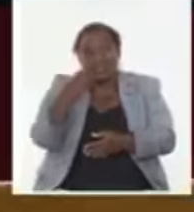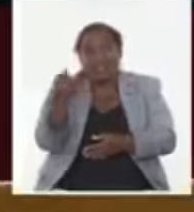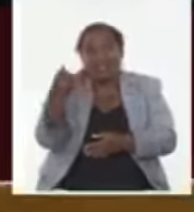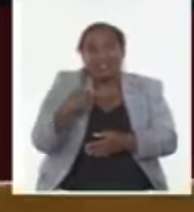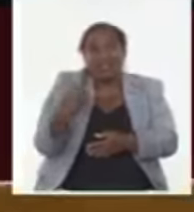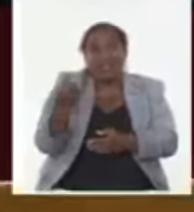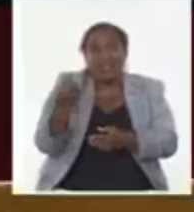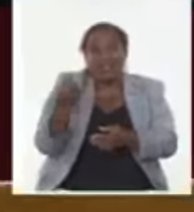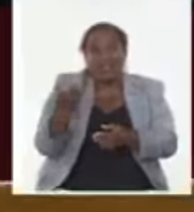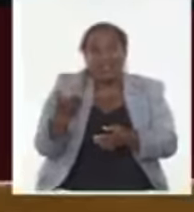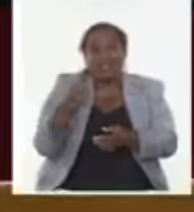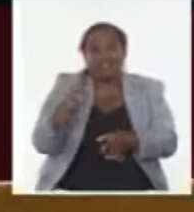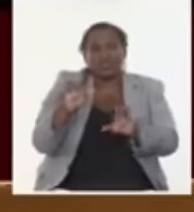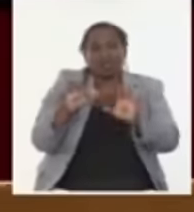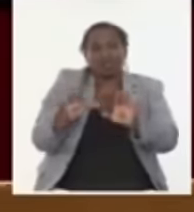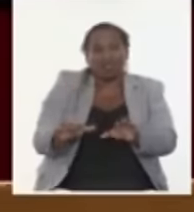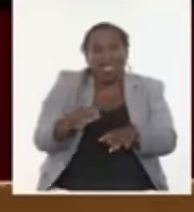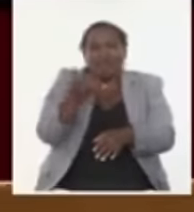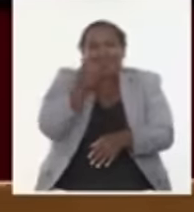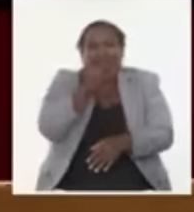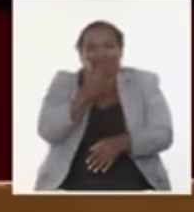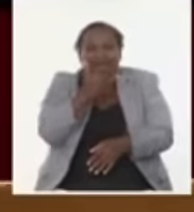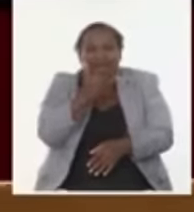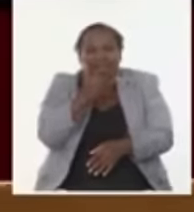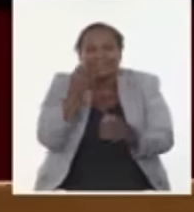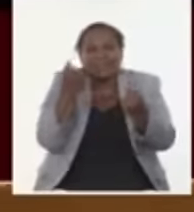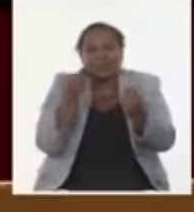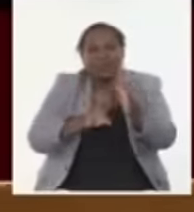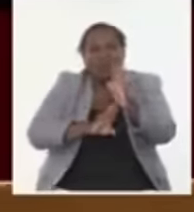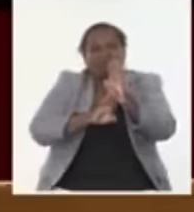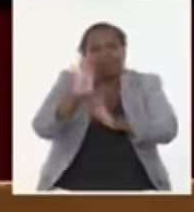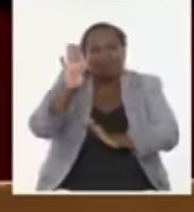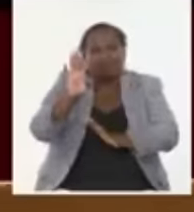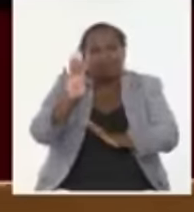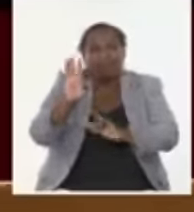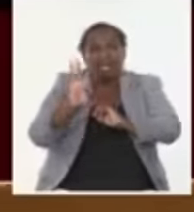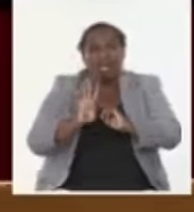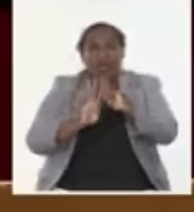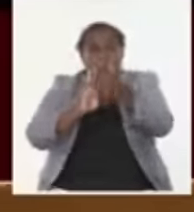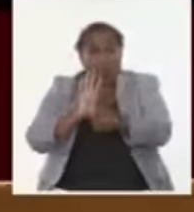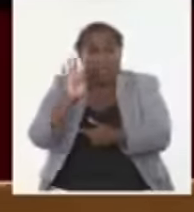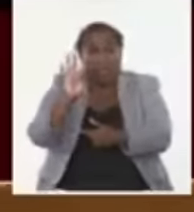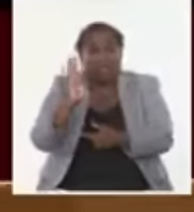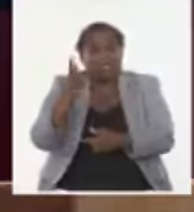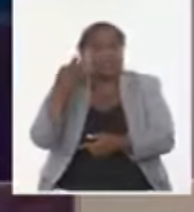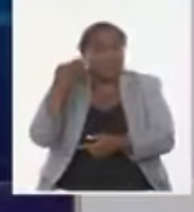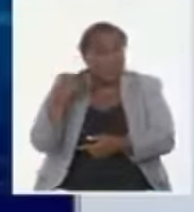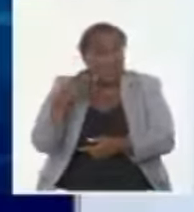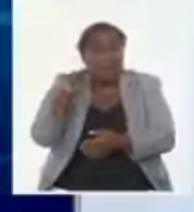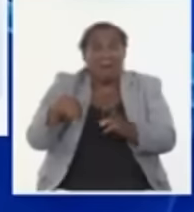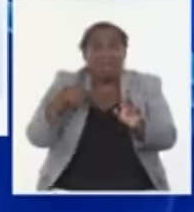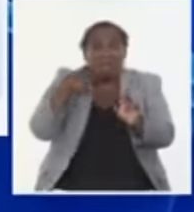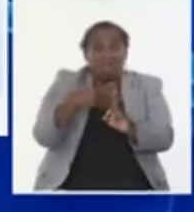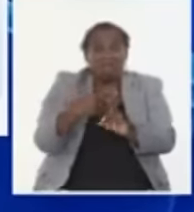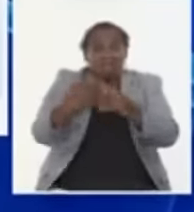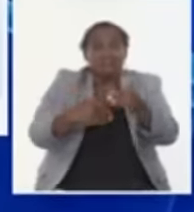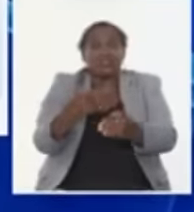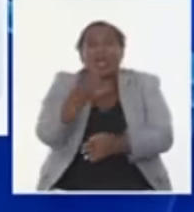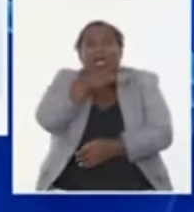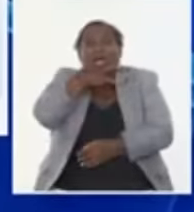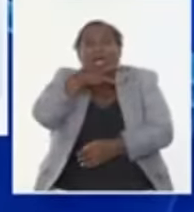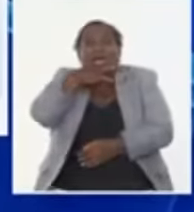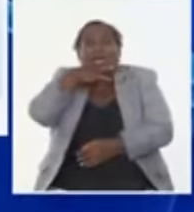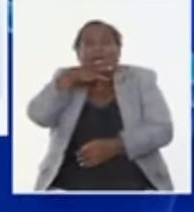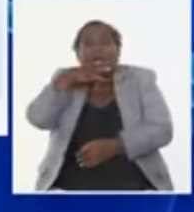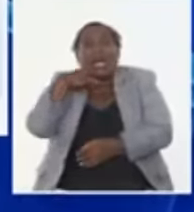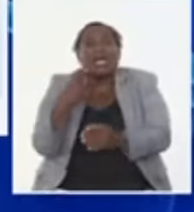nuestra economía. Los factores antes citados, unidos al lento proceso de recuperación de la economía